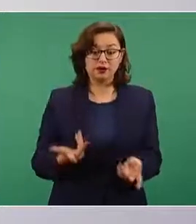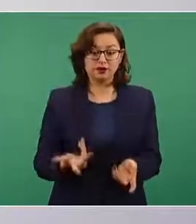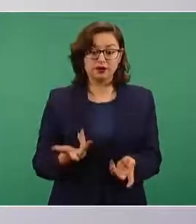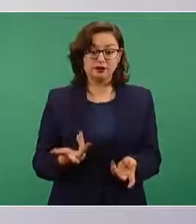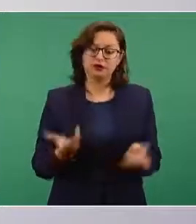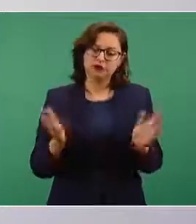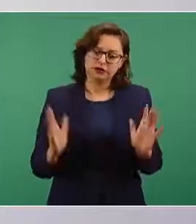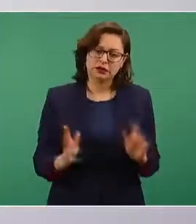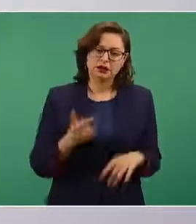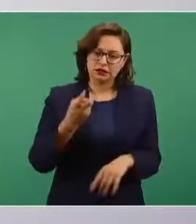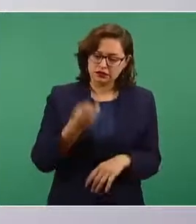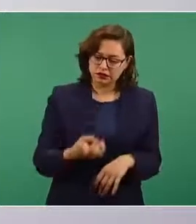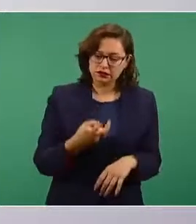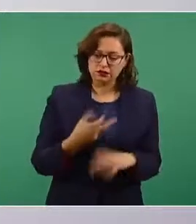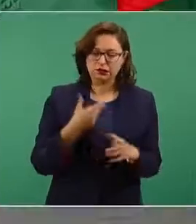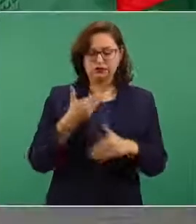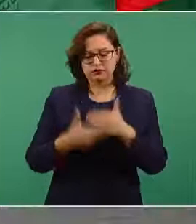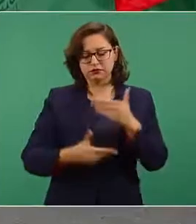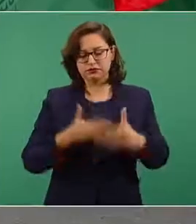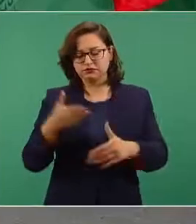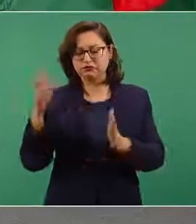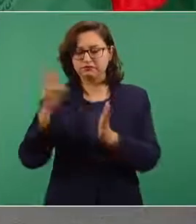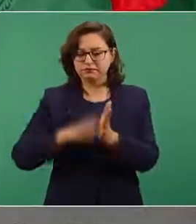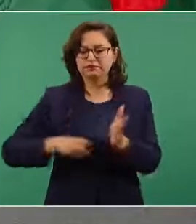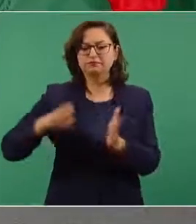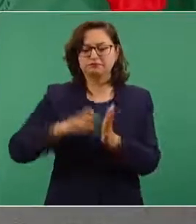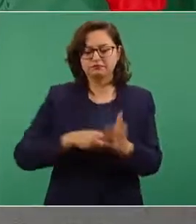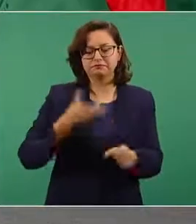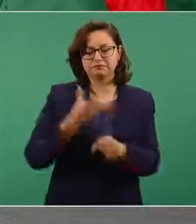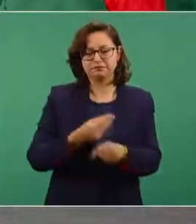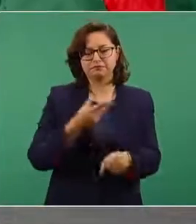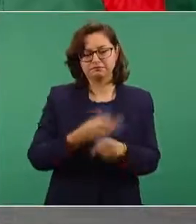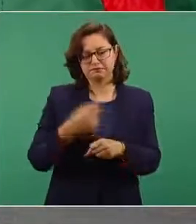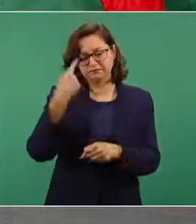más otras acciones en beneficio de los pueblos yaquis,